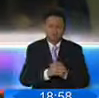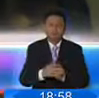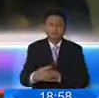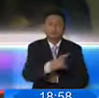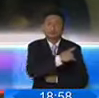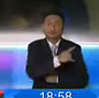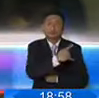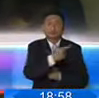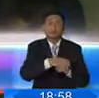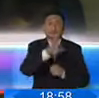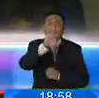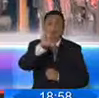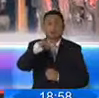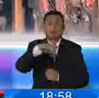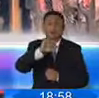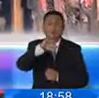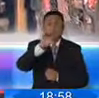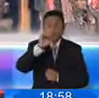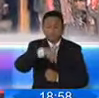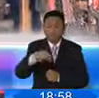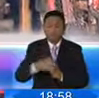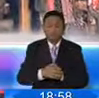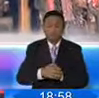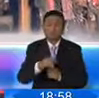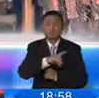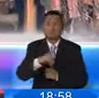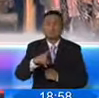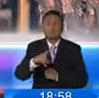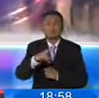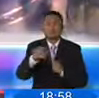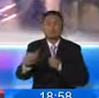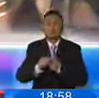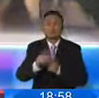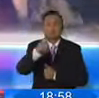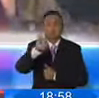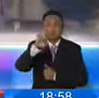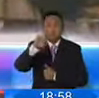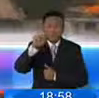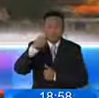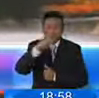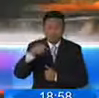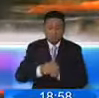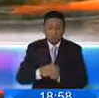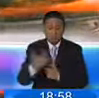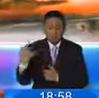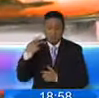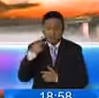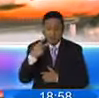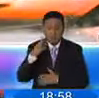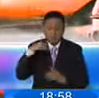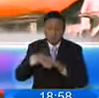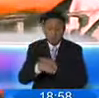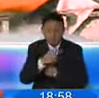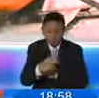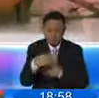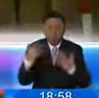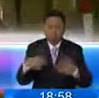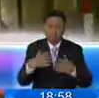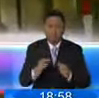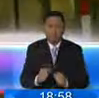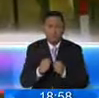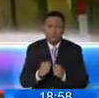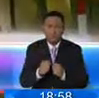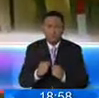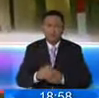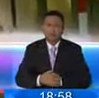Pillajo, de la unidad de rescate ubicada en la estación de La Virgen, relata el drama con el que se encontraron a su llegada. Un